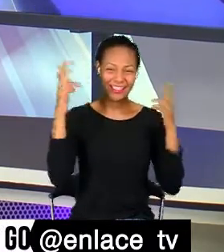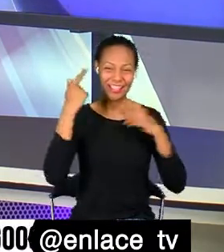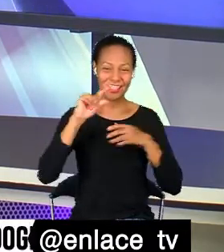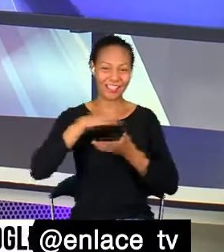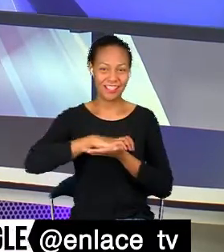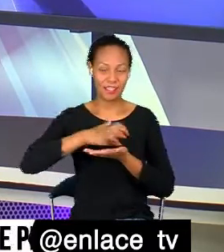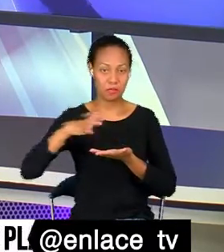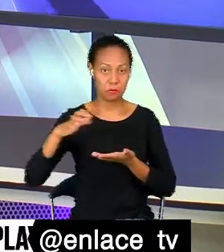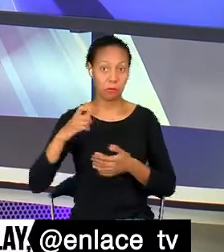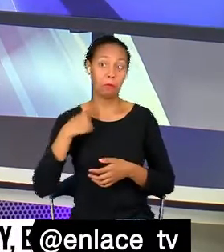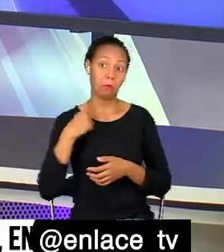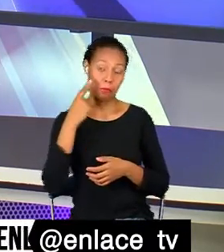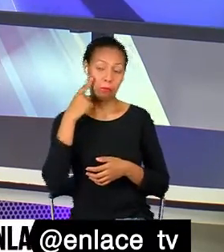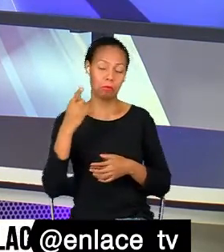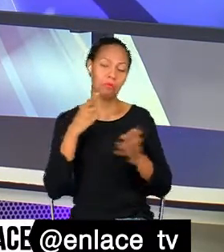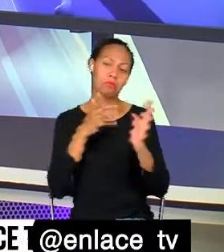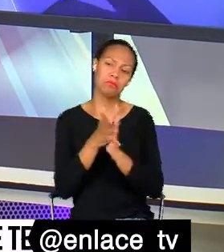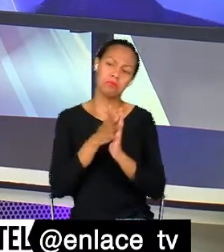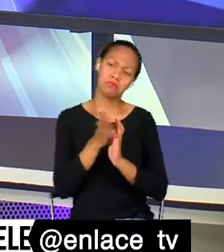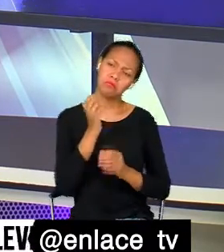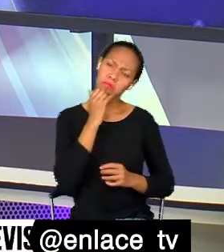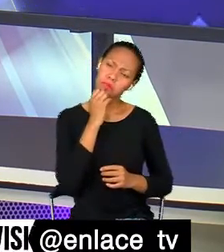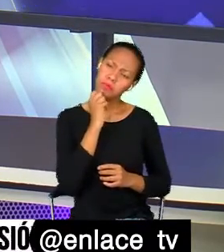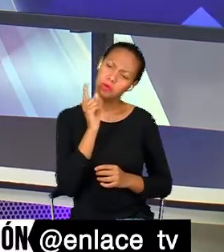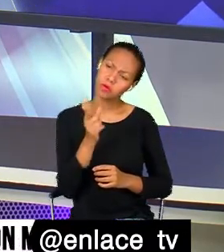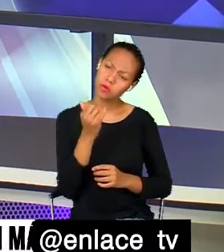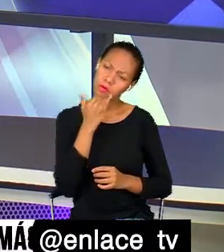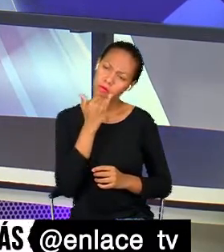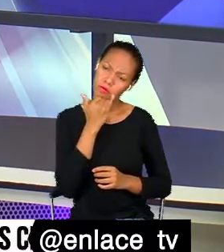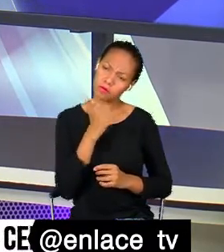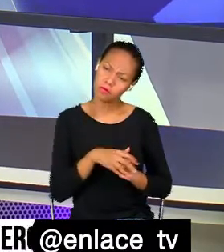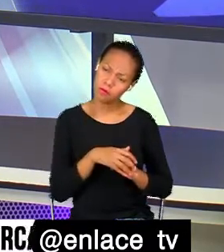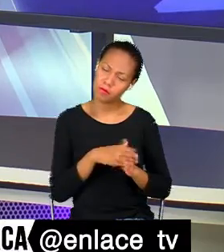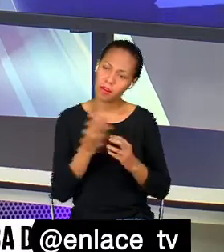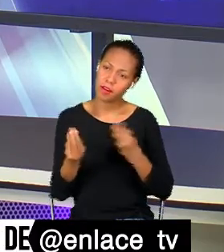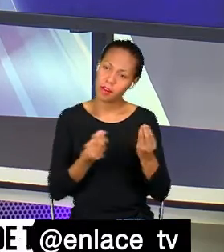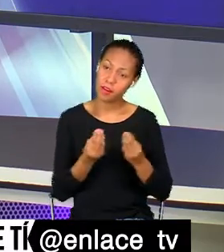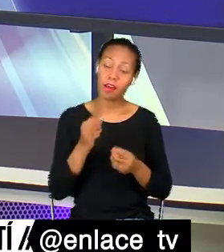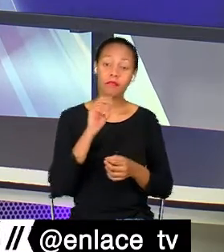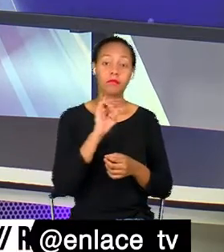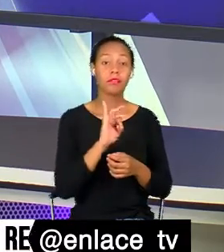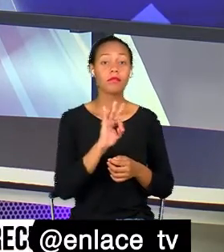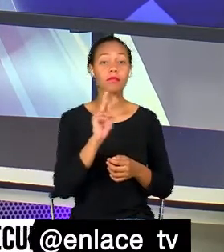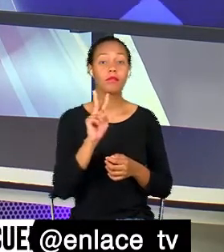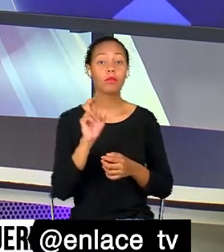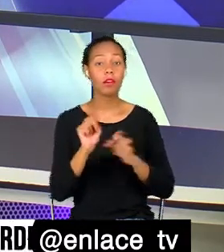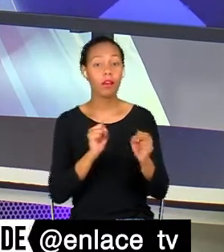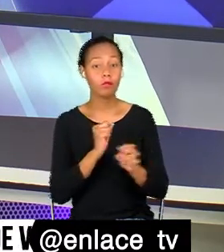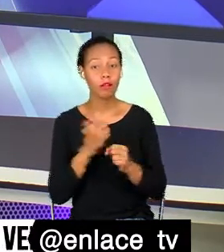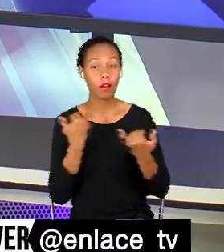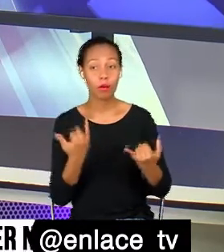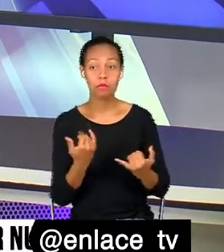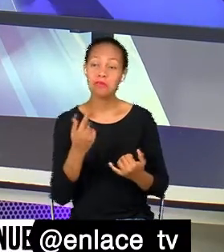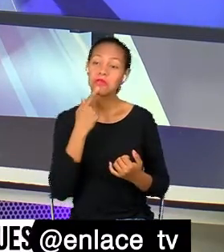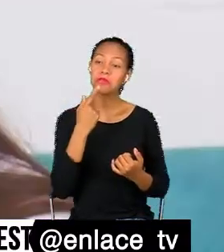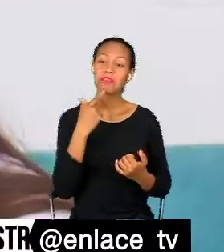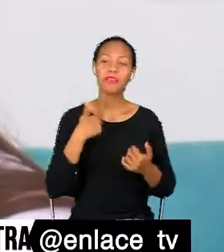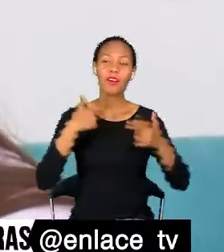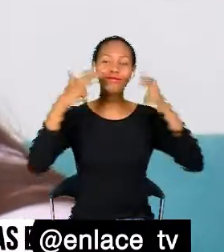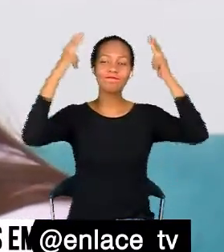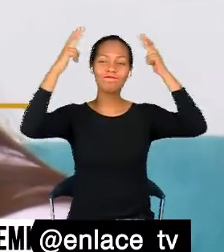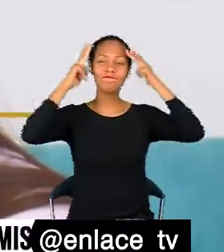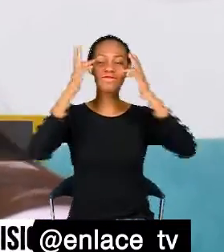Dialogamos con ella sobre su pasado, su presente. A sus 32 años afirma que sigue siendo la reina de la casa y de su familia. A